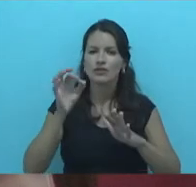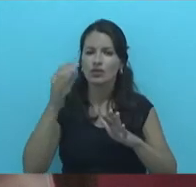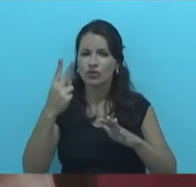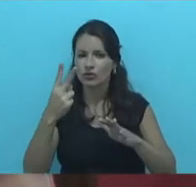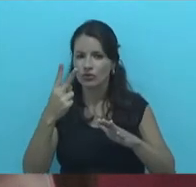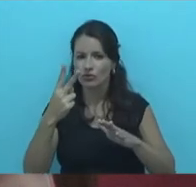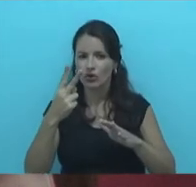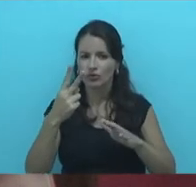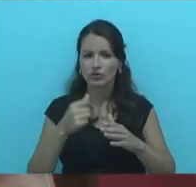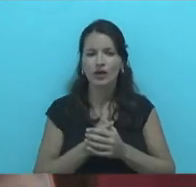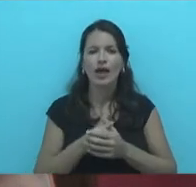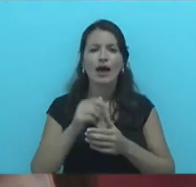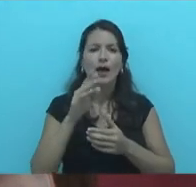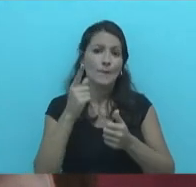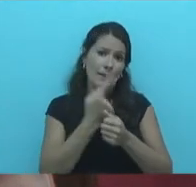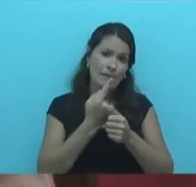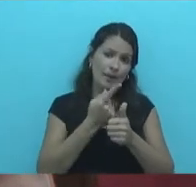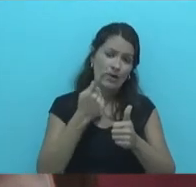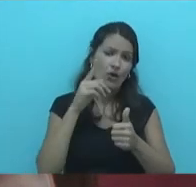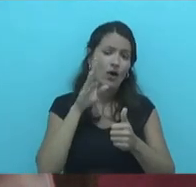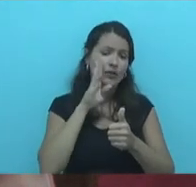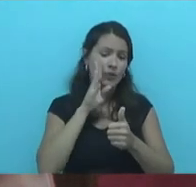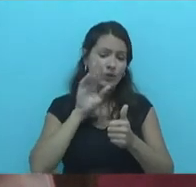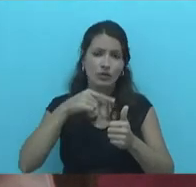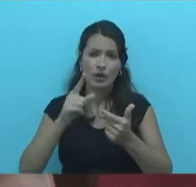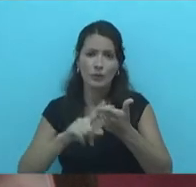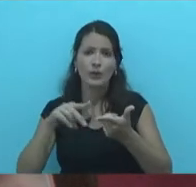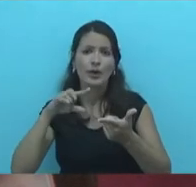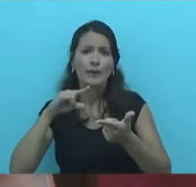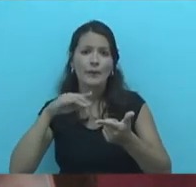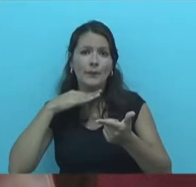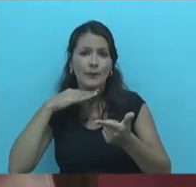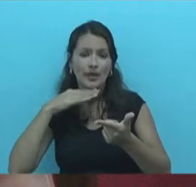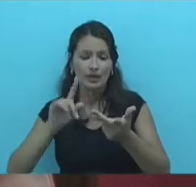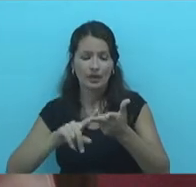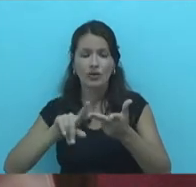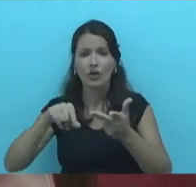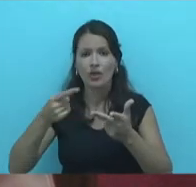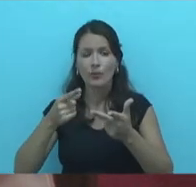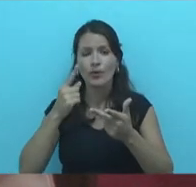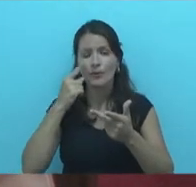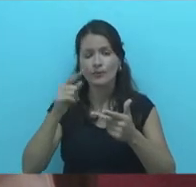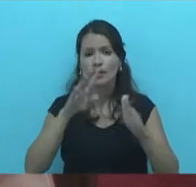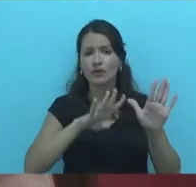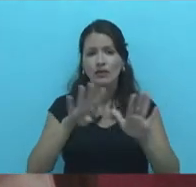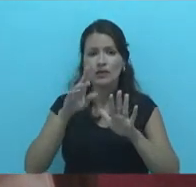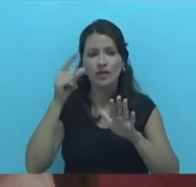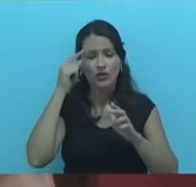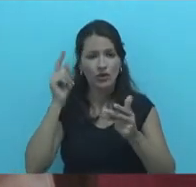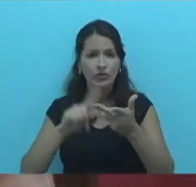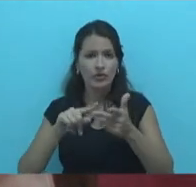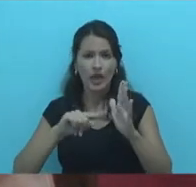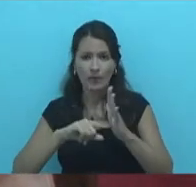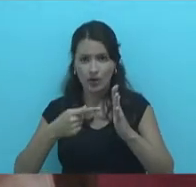y luego en el año 1910, en la conferencia de Buenos Aires, se consagraron dos